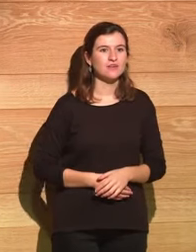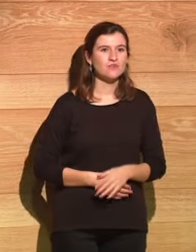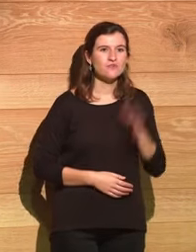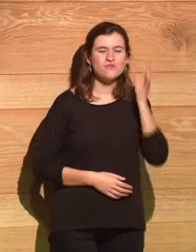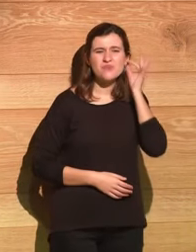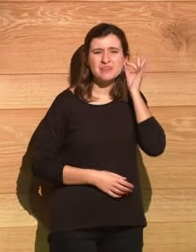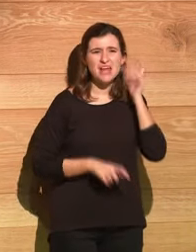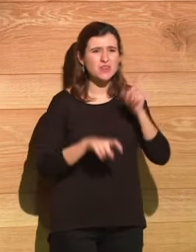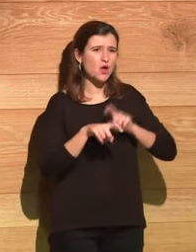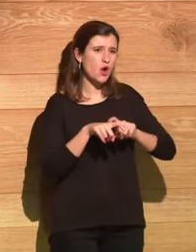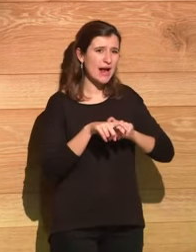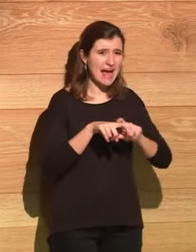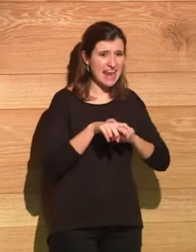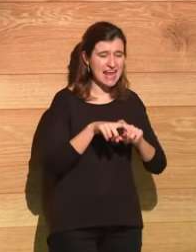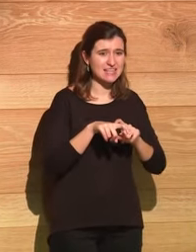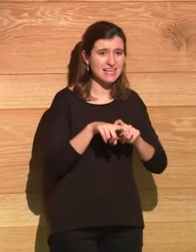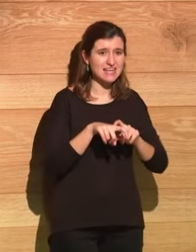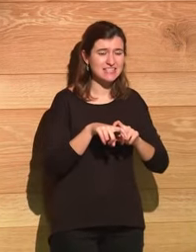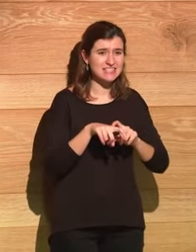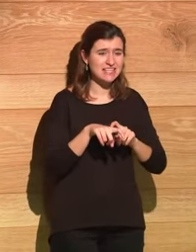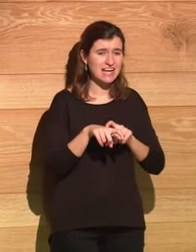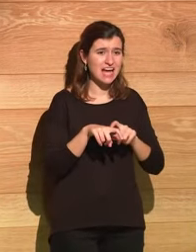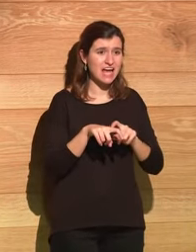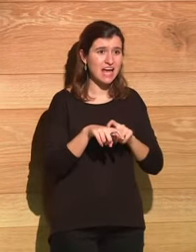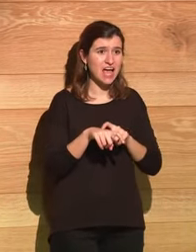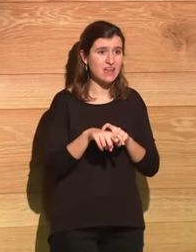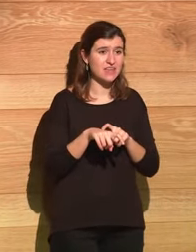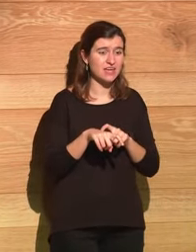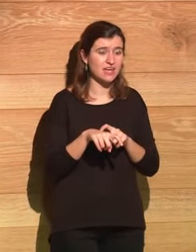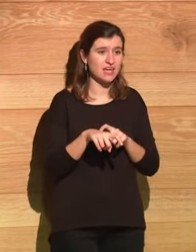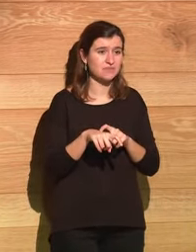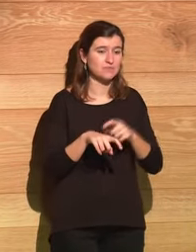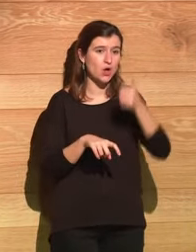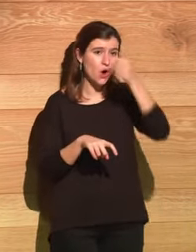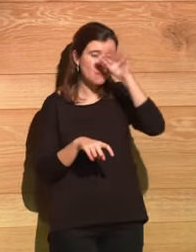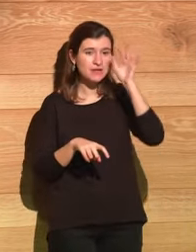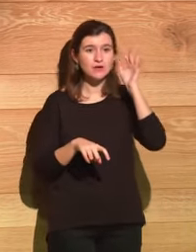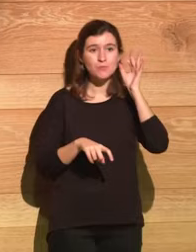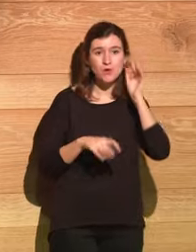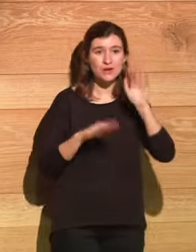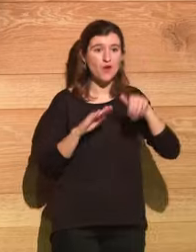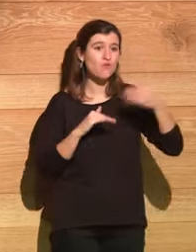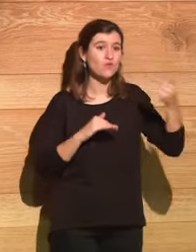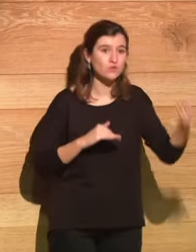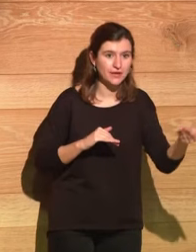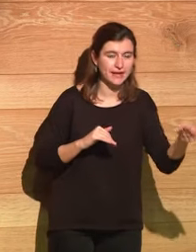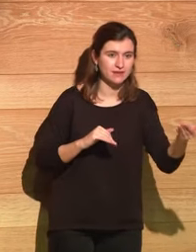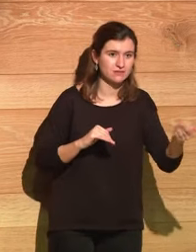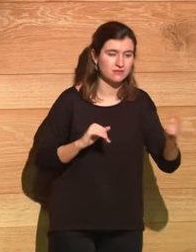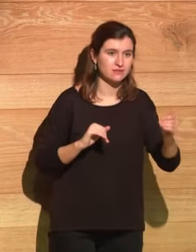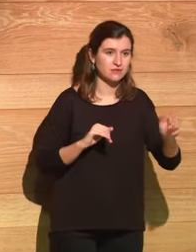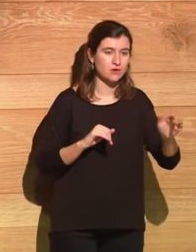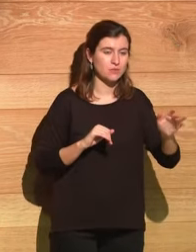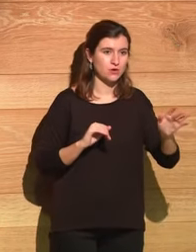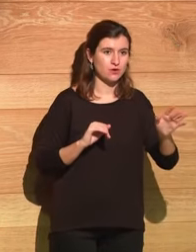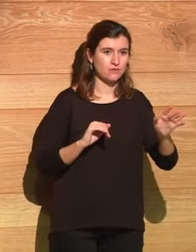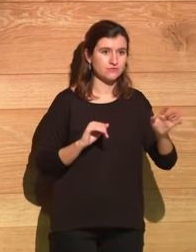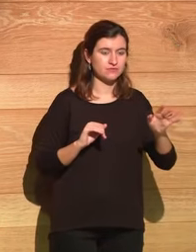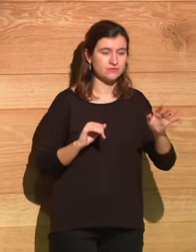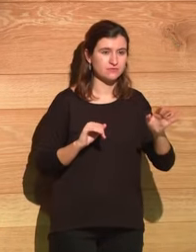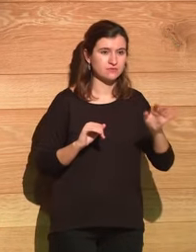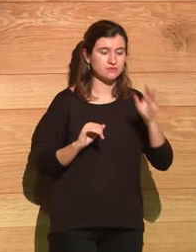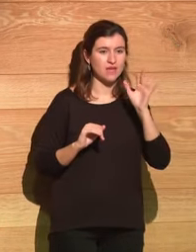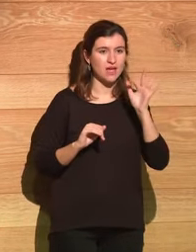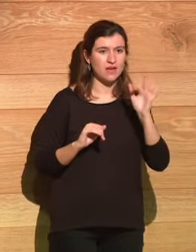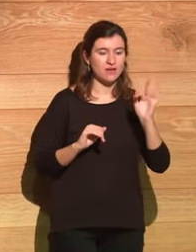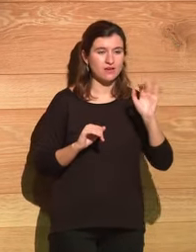Como una característica que está, digamos, fuera de los géneros, hombre, mujer, sino es algo común y común